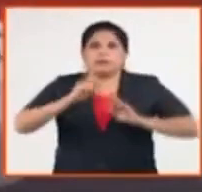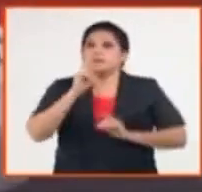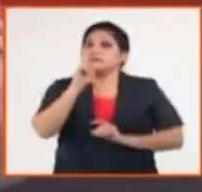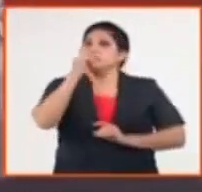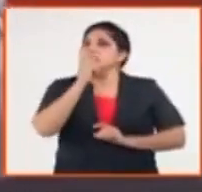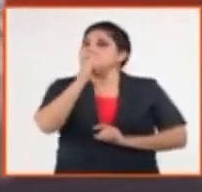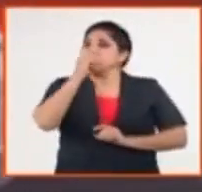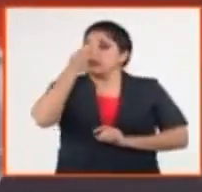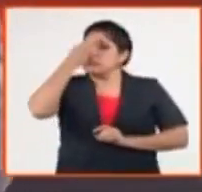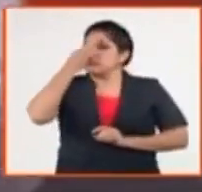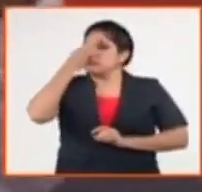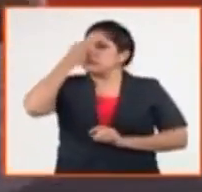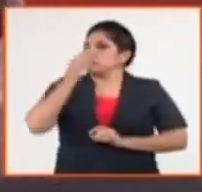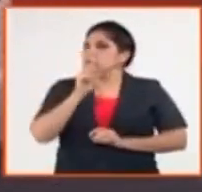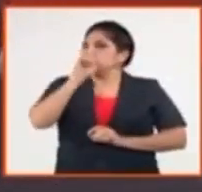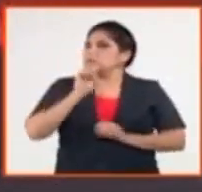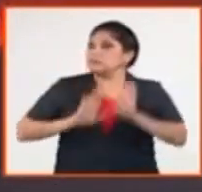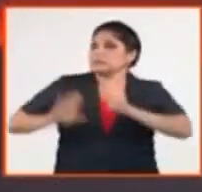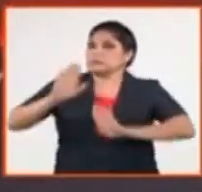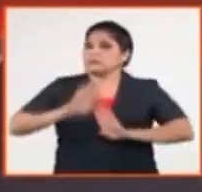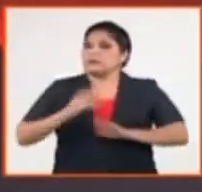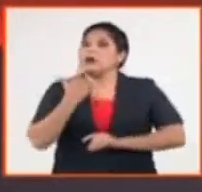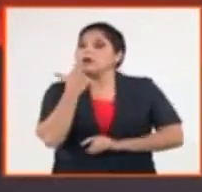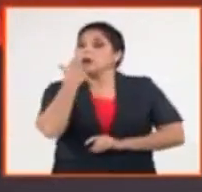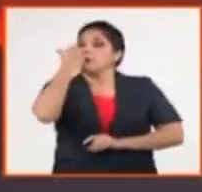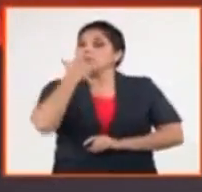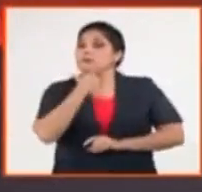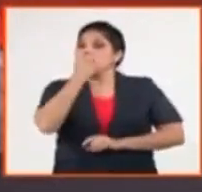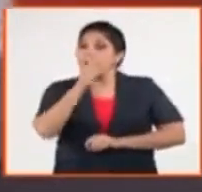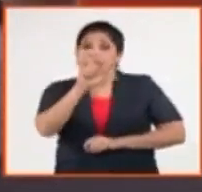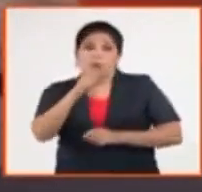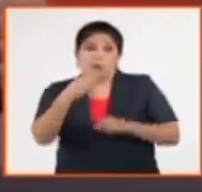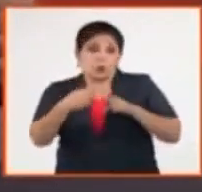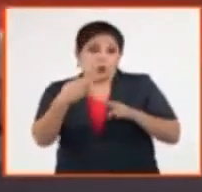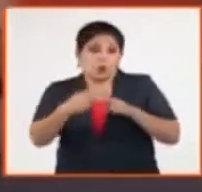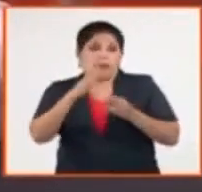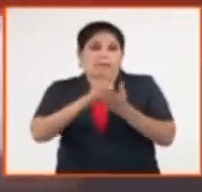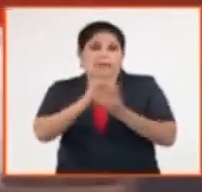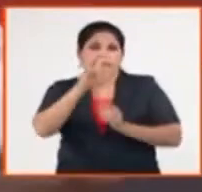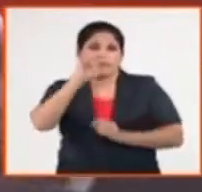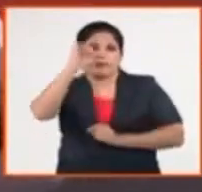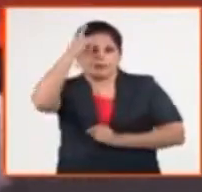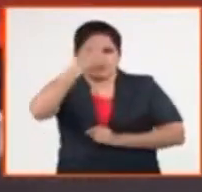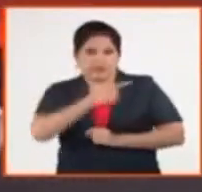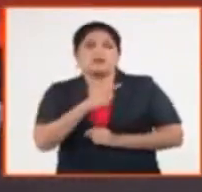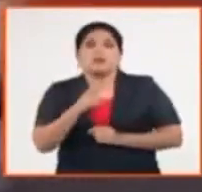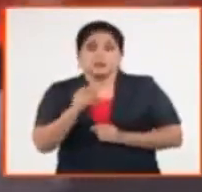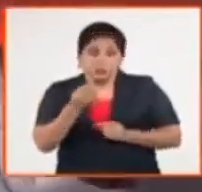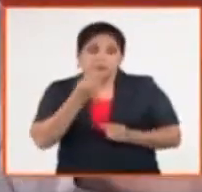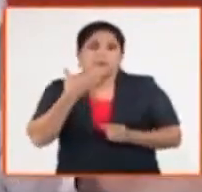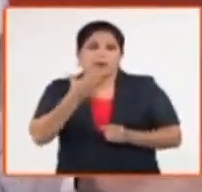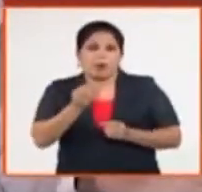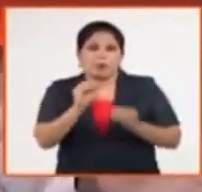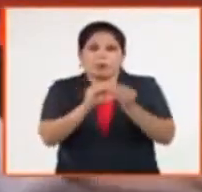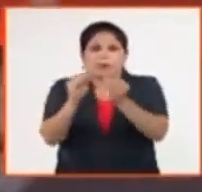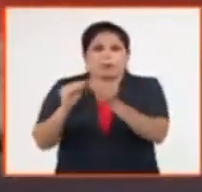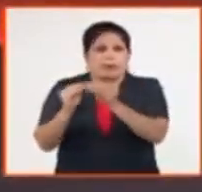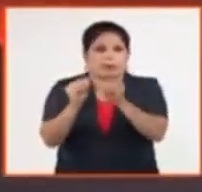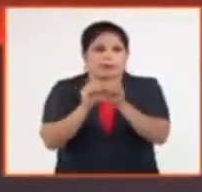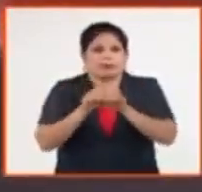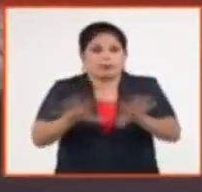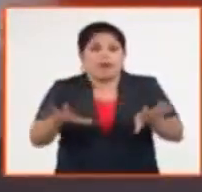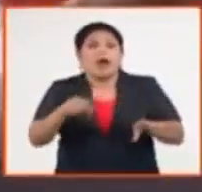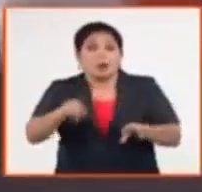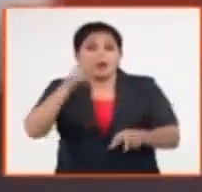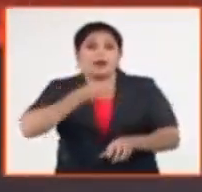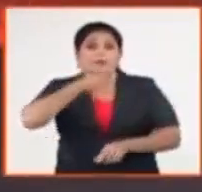región nasofaringea local. Eso pudiera tener, por supuesto, un efecto en la transmisión que estamos evaluando,